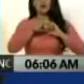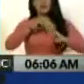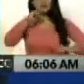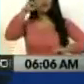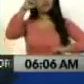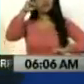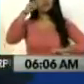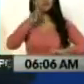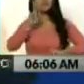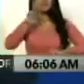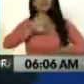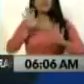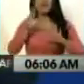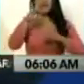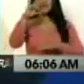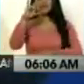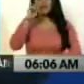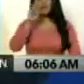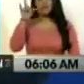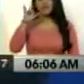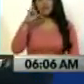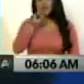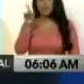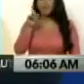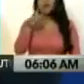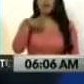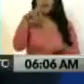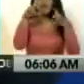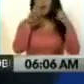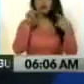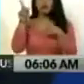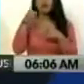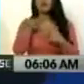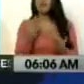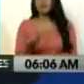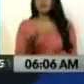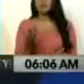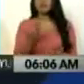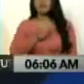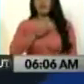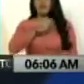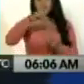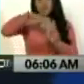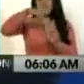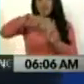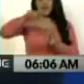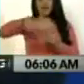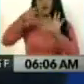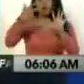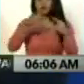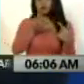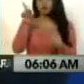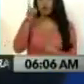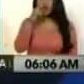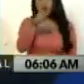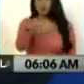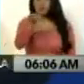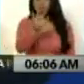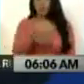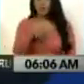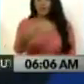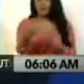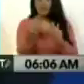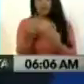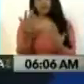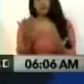Indestructible a través del Instagram. Y queremos mostrarle la fotografía de la cuenta de Venezolana de Televisión, BTV Canal 8, para que ustedes además puedan seguirla a través